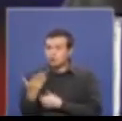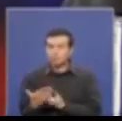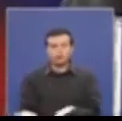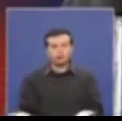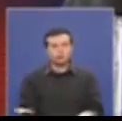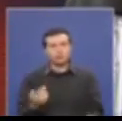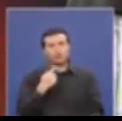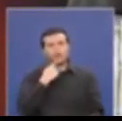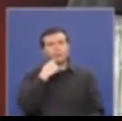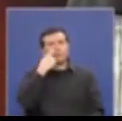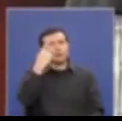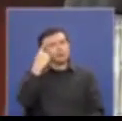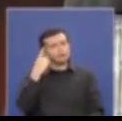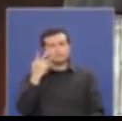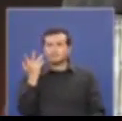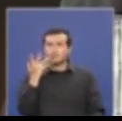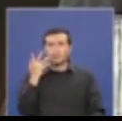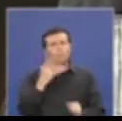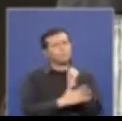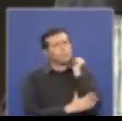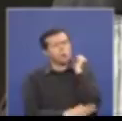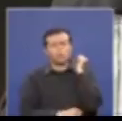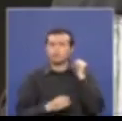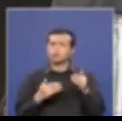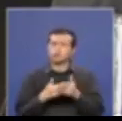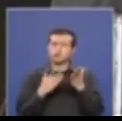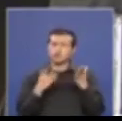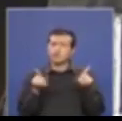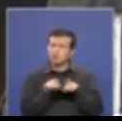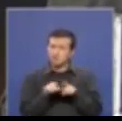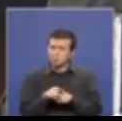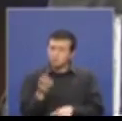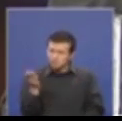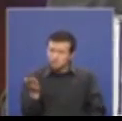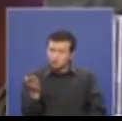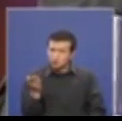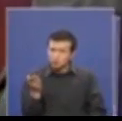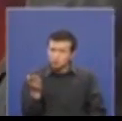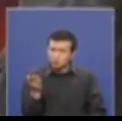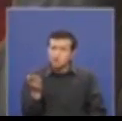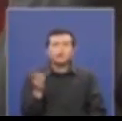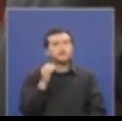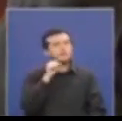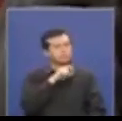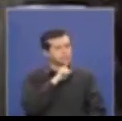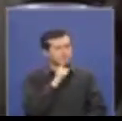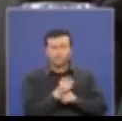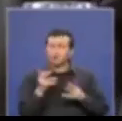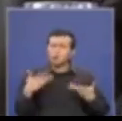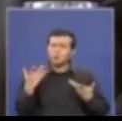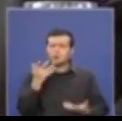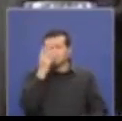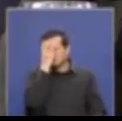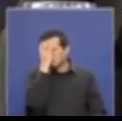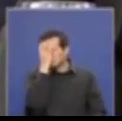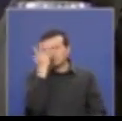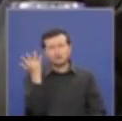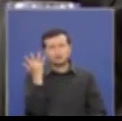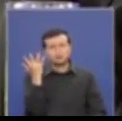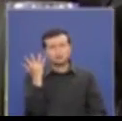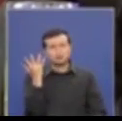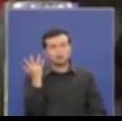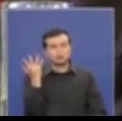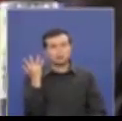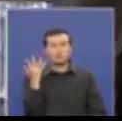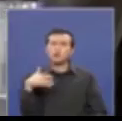demasiado, y que íbamos a criminalizar la pobreza. No es exactamente lo que estamos haciendo aquí. Así es, presidente. ¿Cómo es que tanta contradicción? No lo